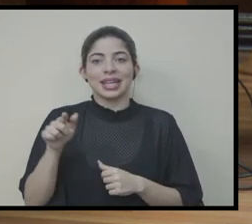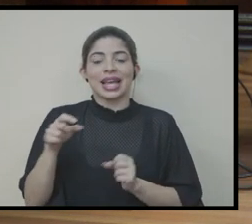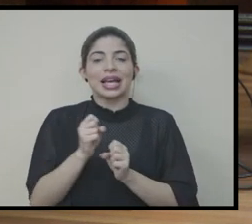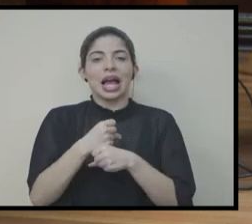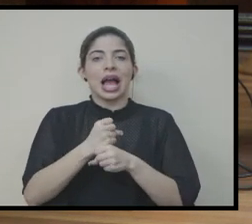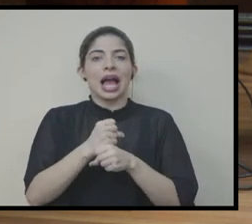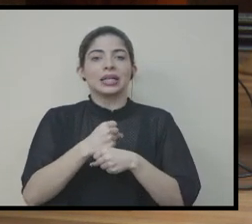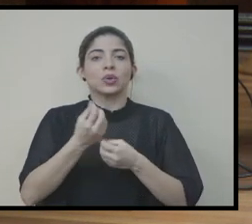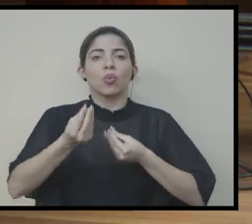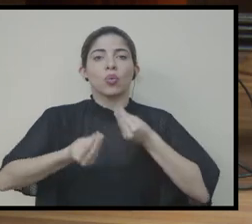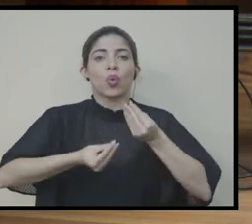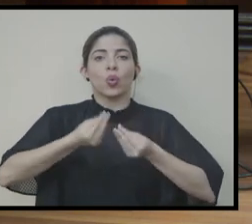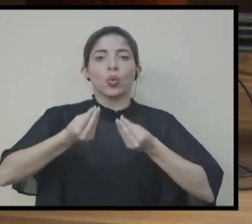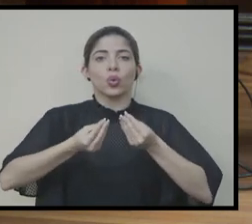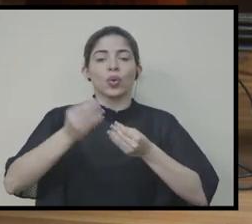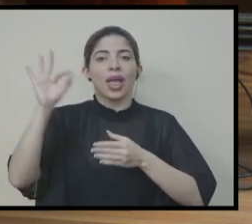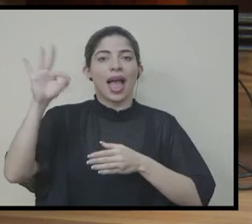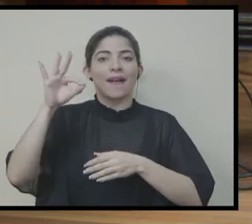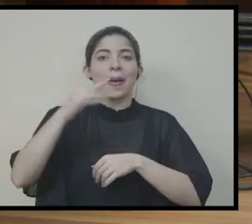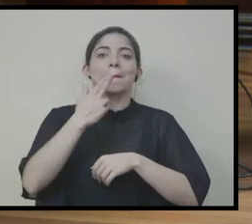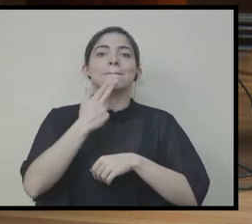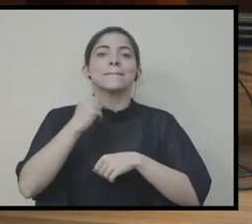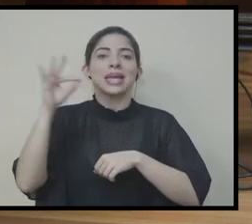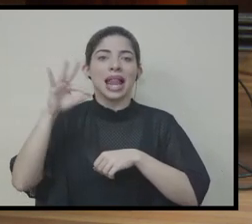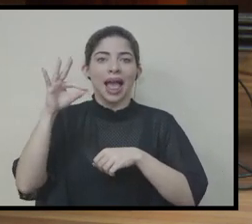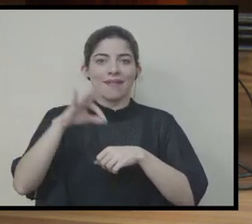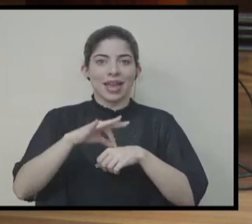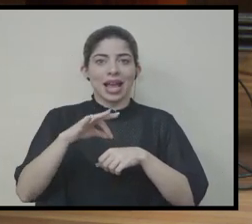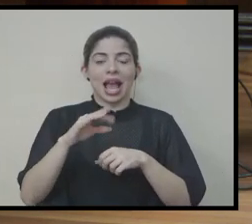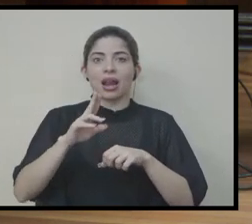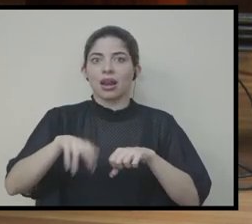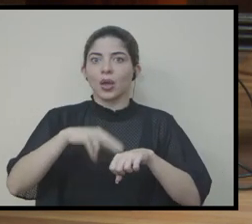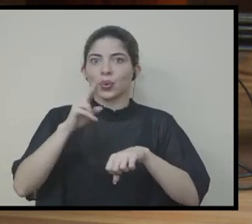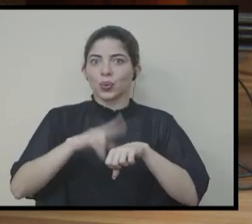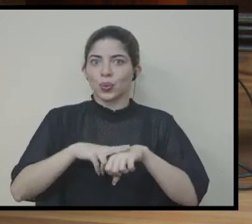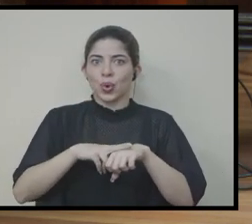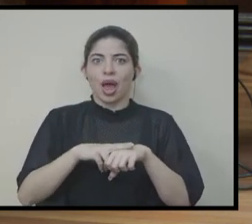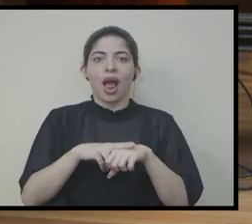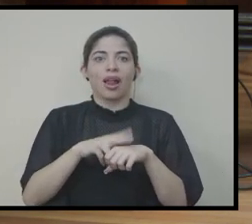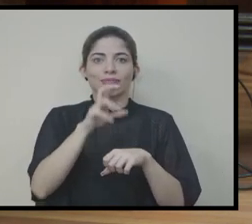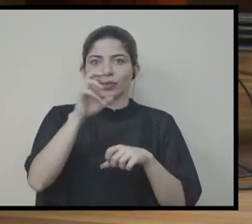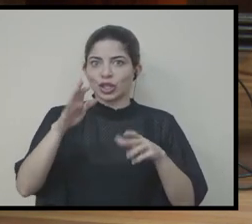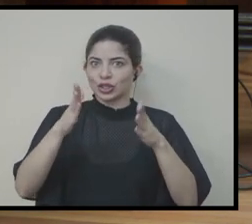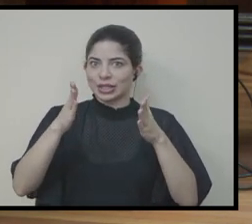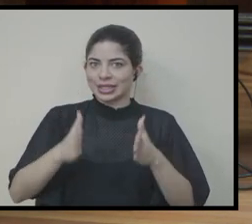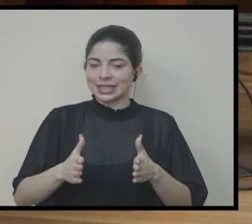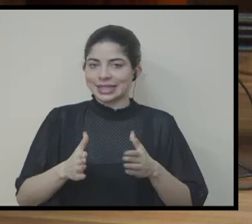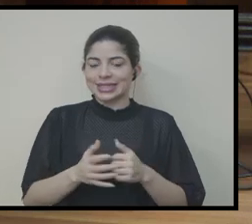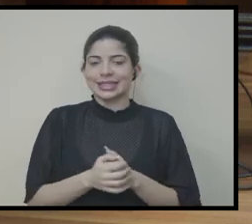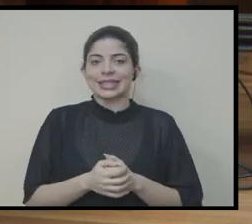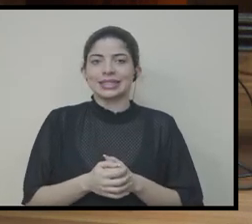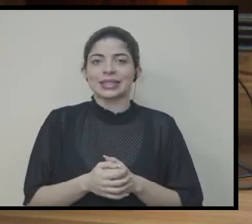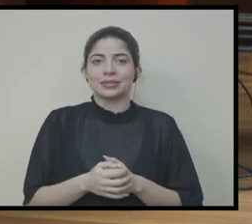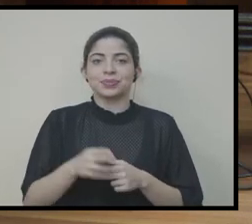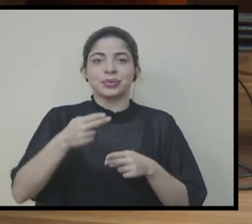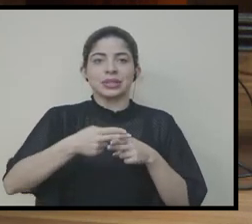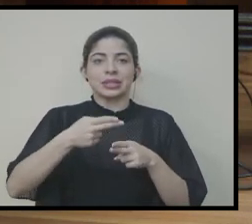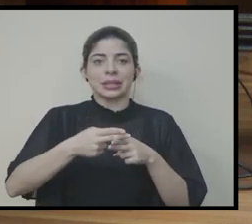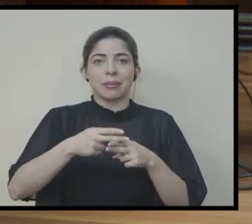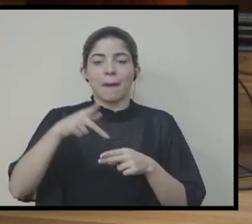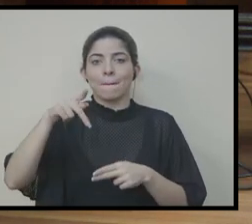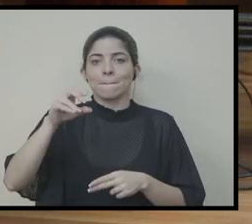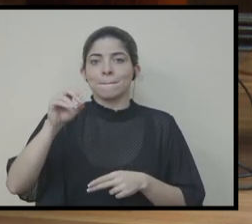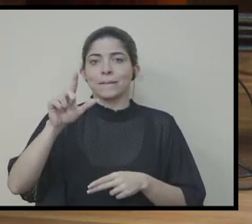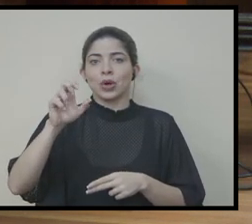hacen productos de abeja, de miel de abeja, totalmente natural, totalmente costarricense, que se llama